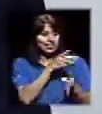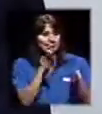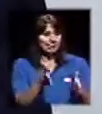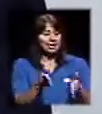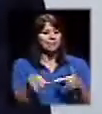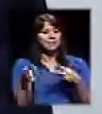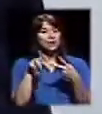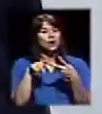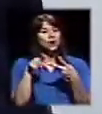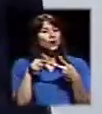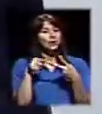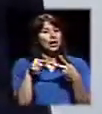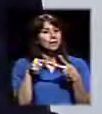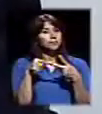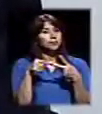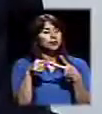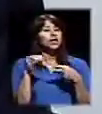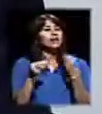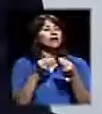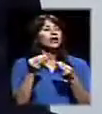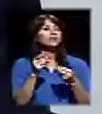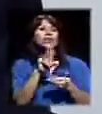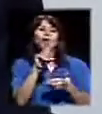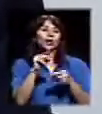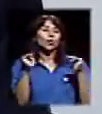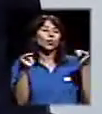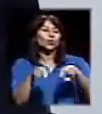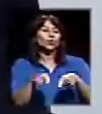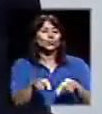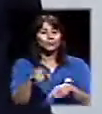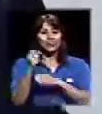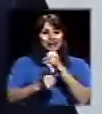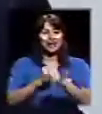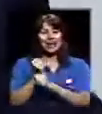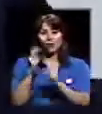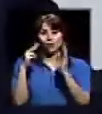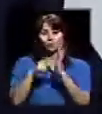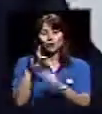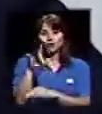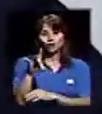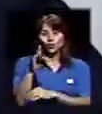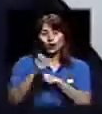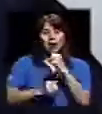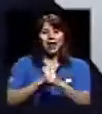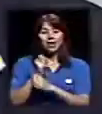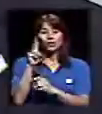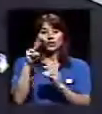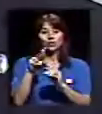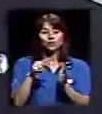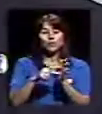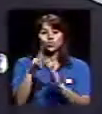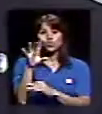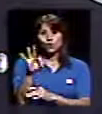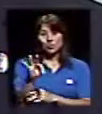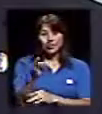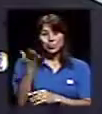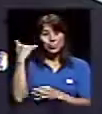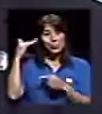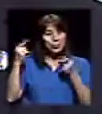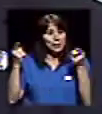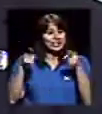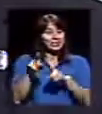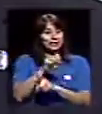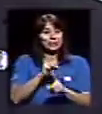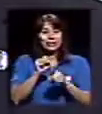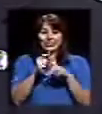otra fue lo que no ocurrió, que fue, digamos, en 2008, 2009, cuando los vientos